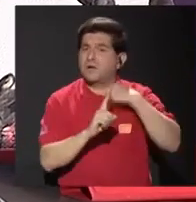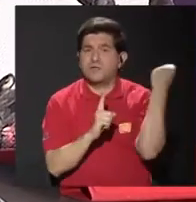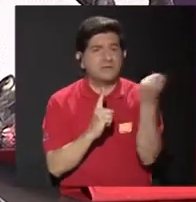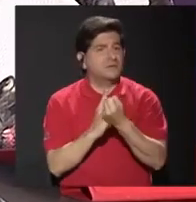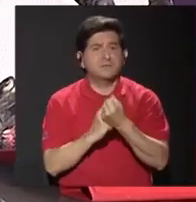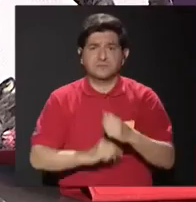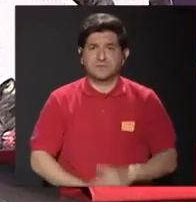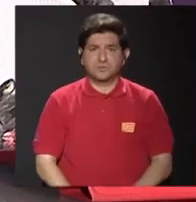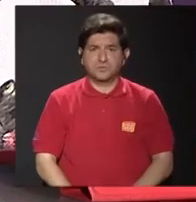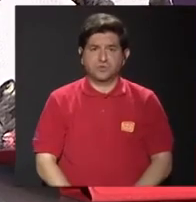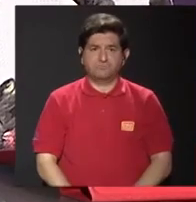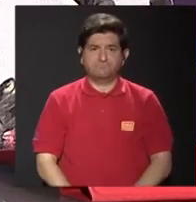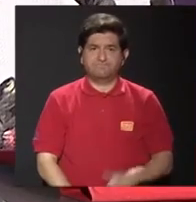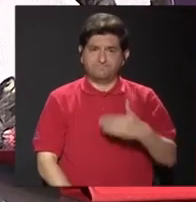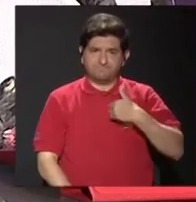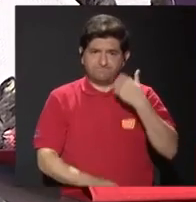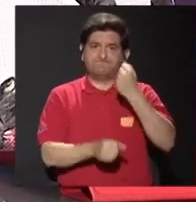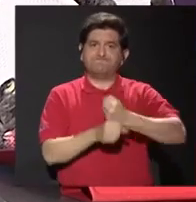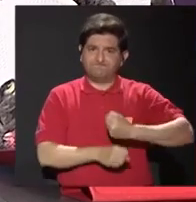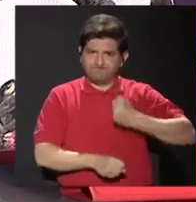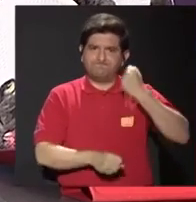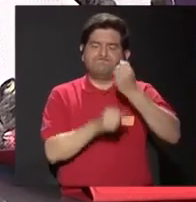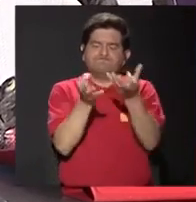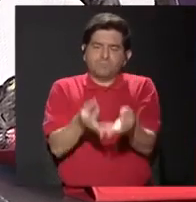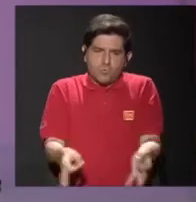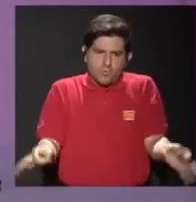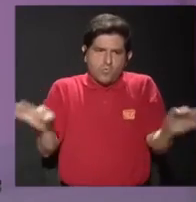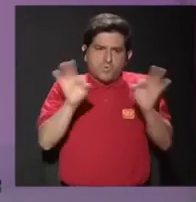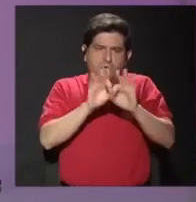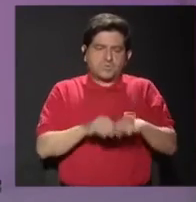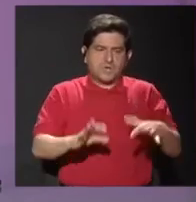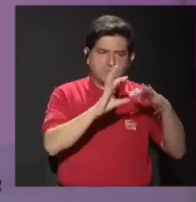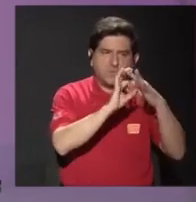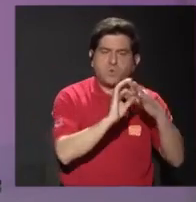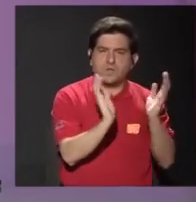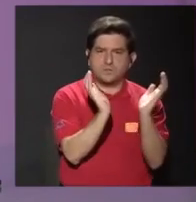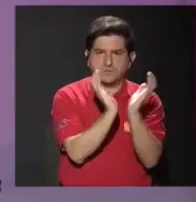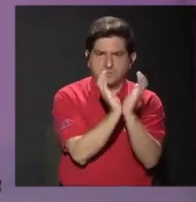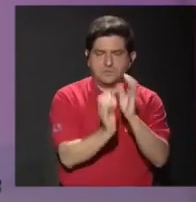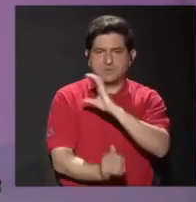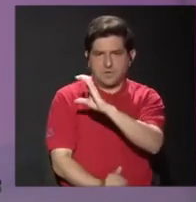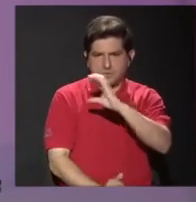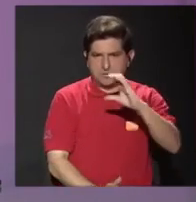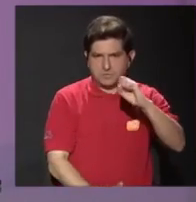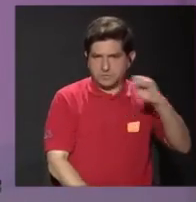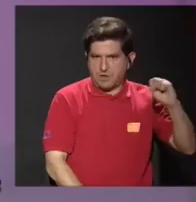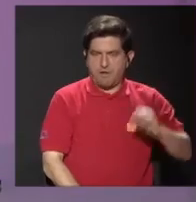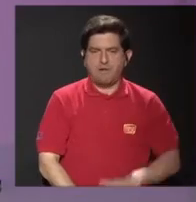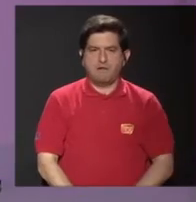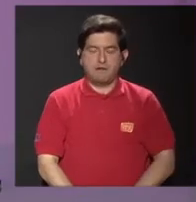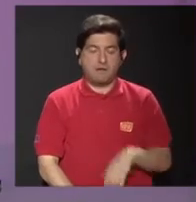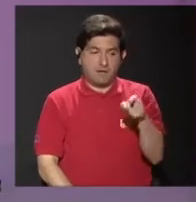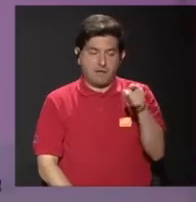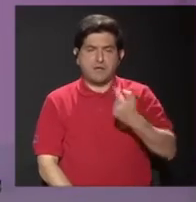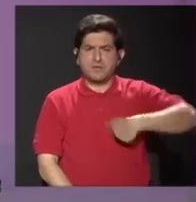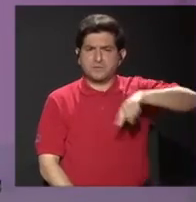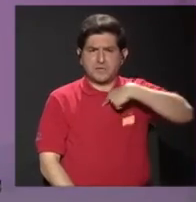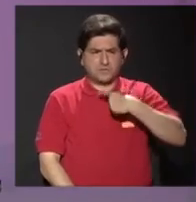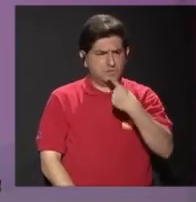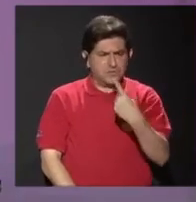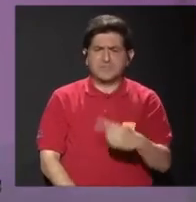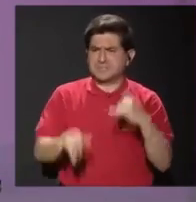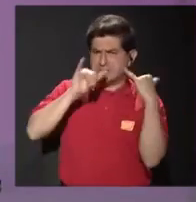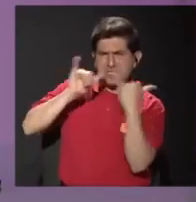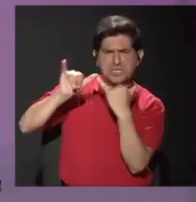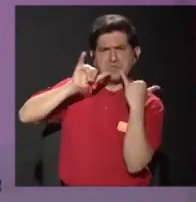delitos y en eso tenemos un trabajo realmente importante con la caja costarricense del seguro social para que nos pueda denunciar